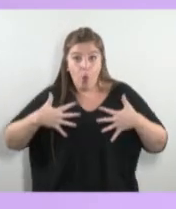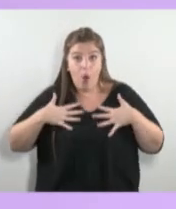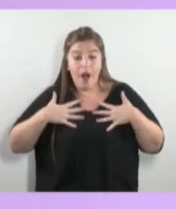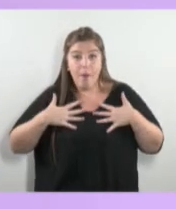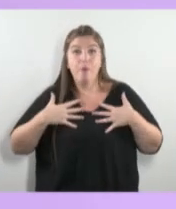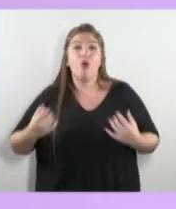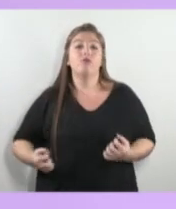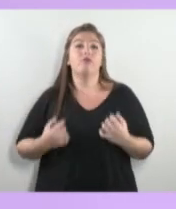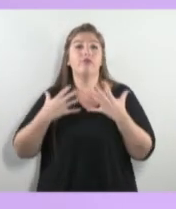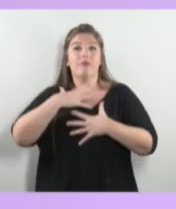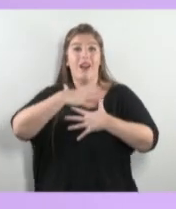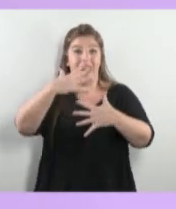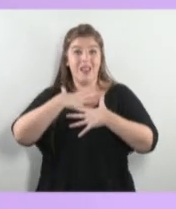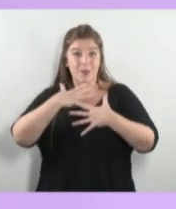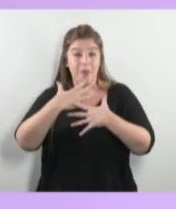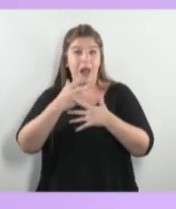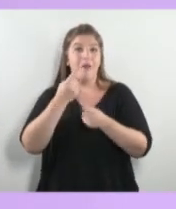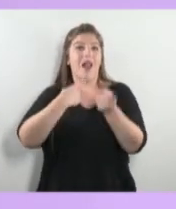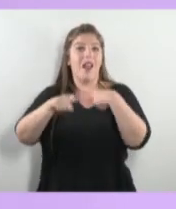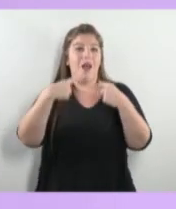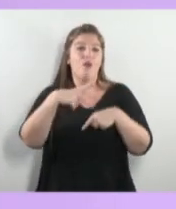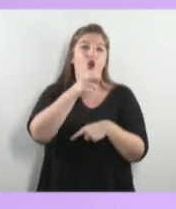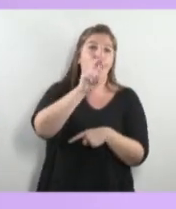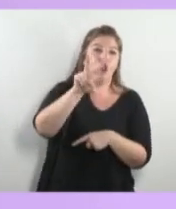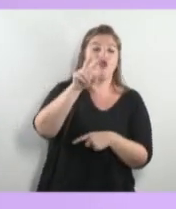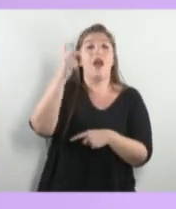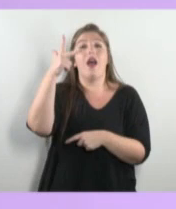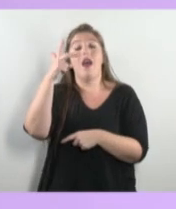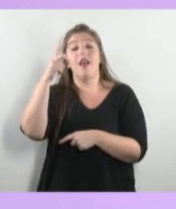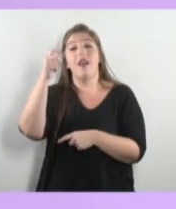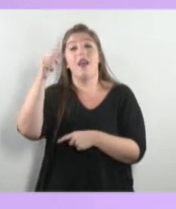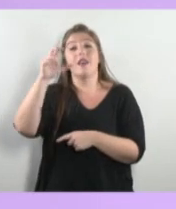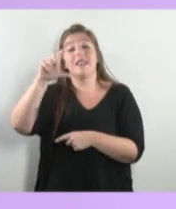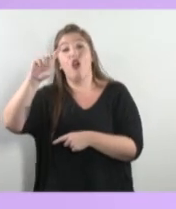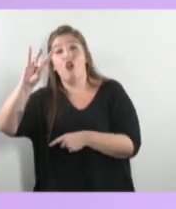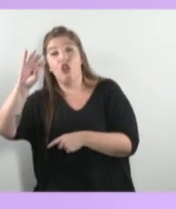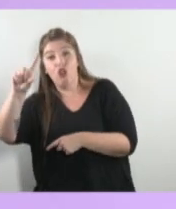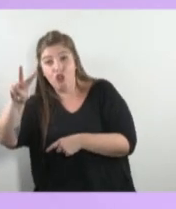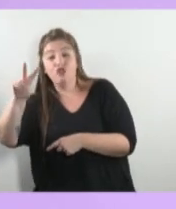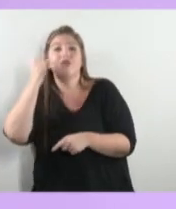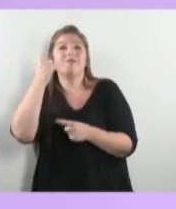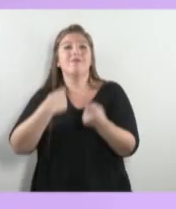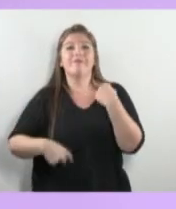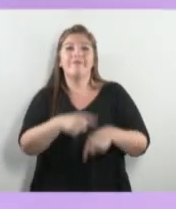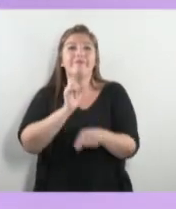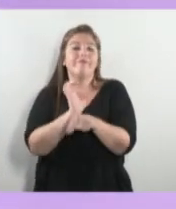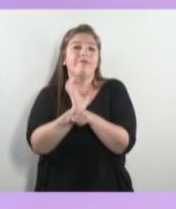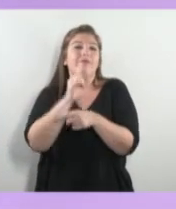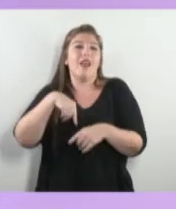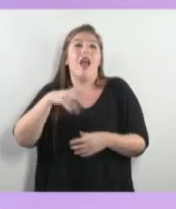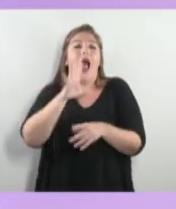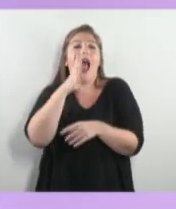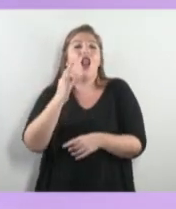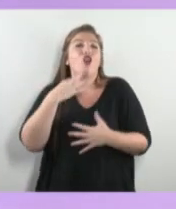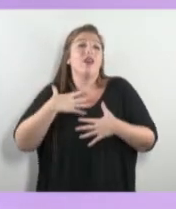órganos respiratorios para realizar el intercambio gaseoso, el dióxido de carbono. Una proteína que está asociada a los glóbulos rojos de la sangre. Te hago